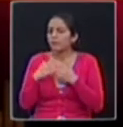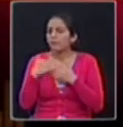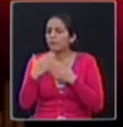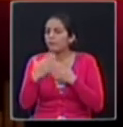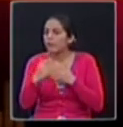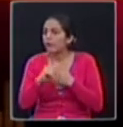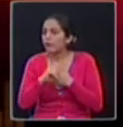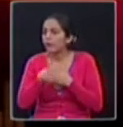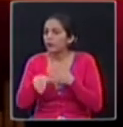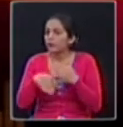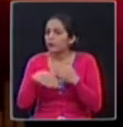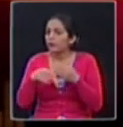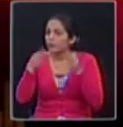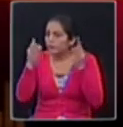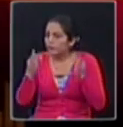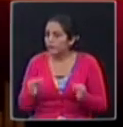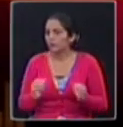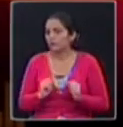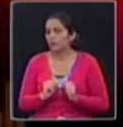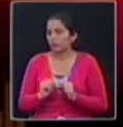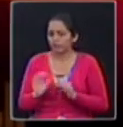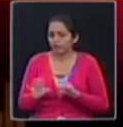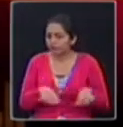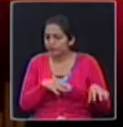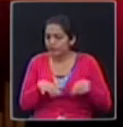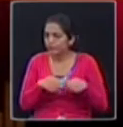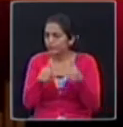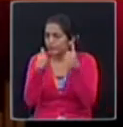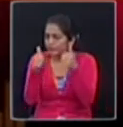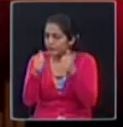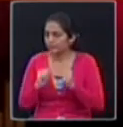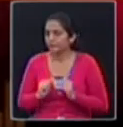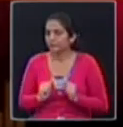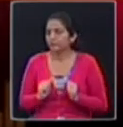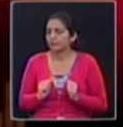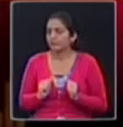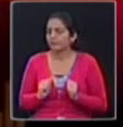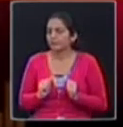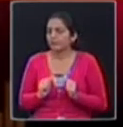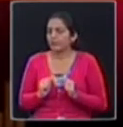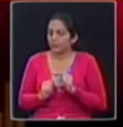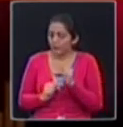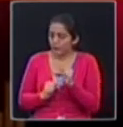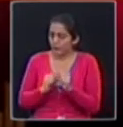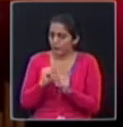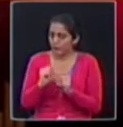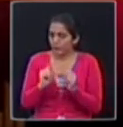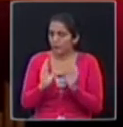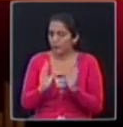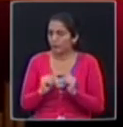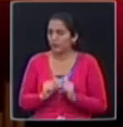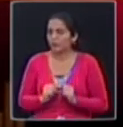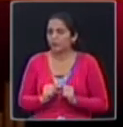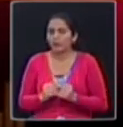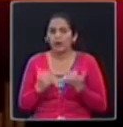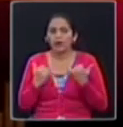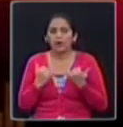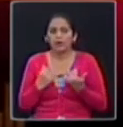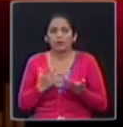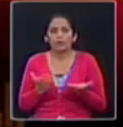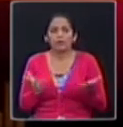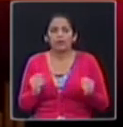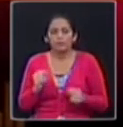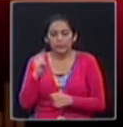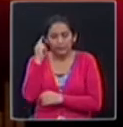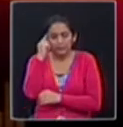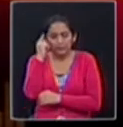no a la lírica. Y no hablo para nada concreto este rato, pero sí en base a lo que ya estamos superando. Seamos quienes encontramos que hay